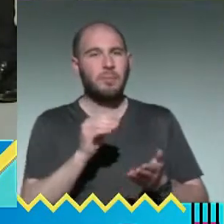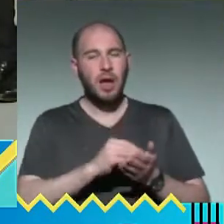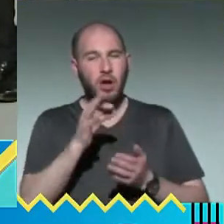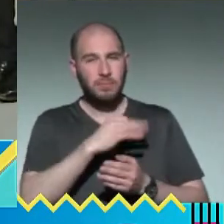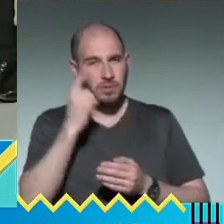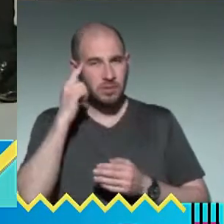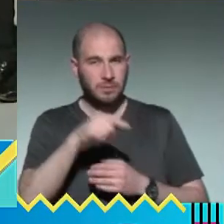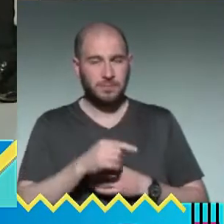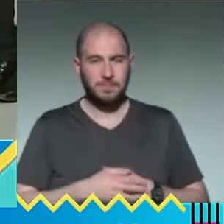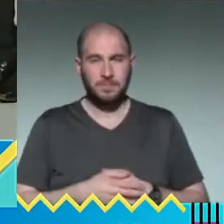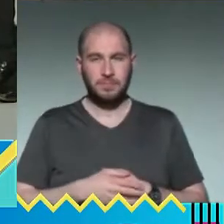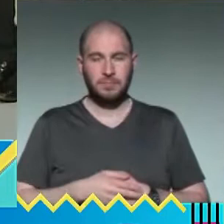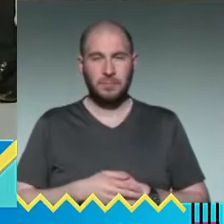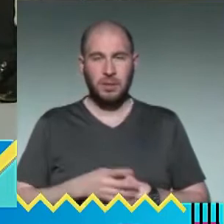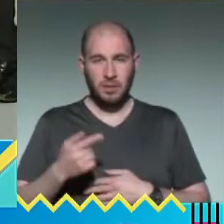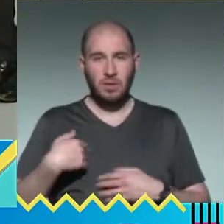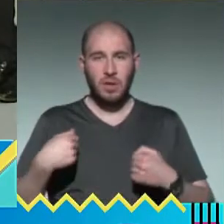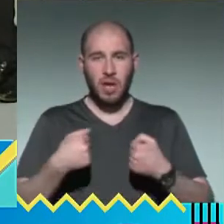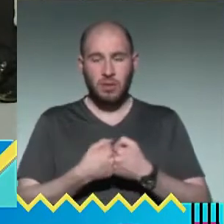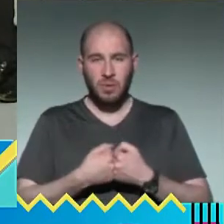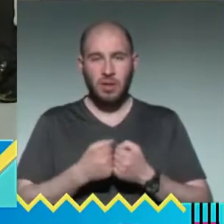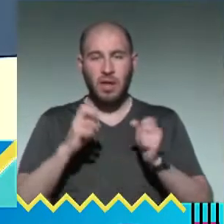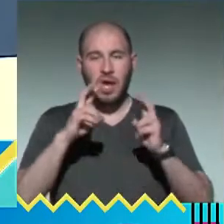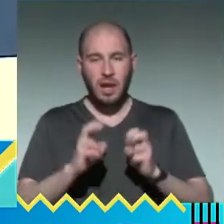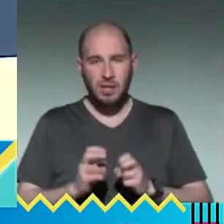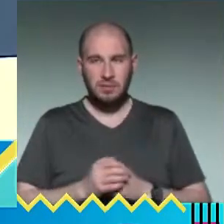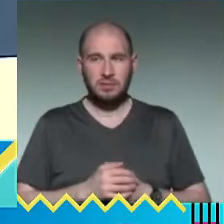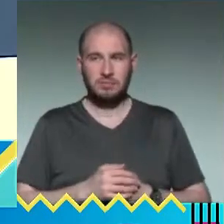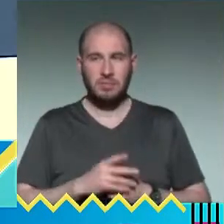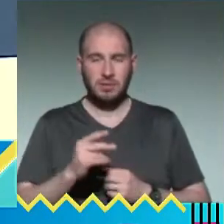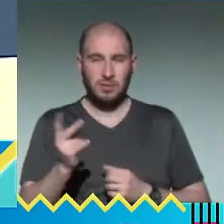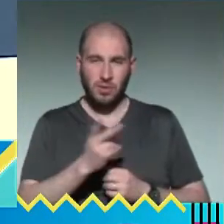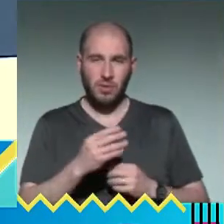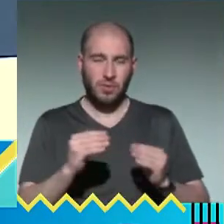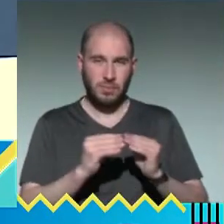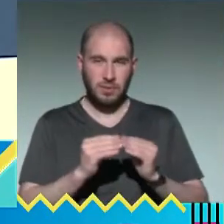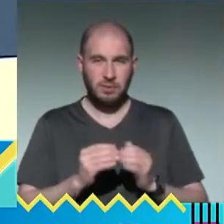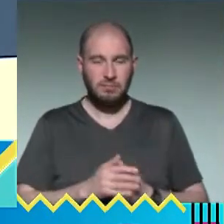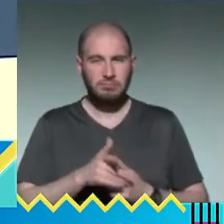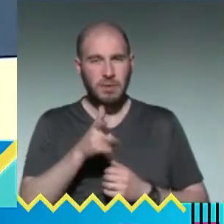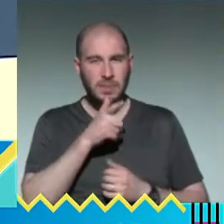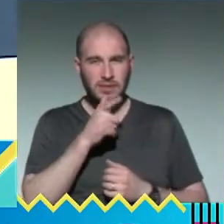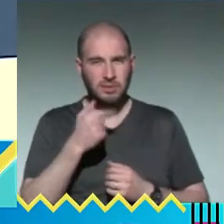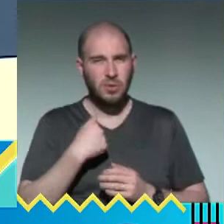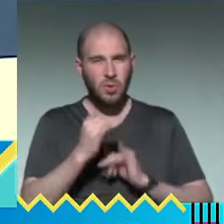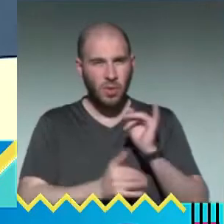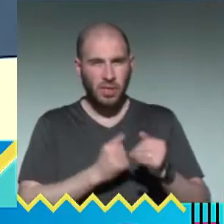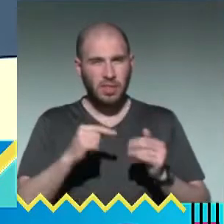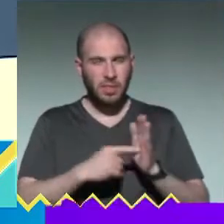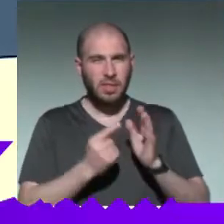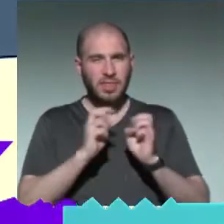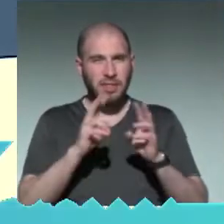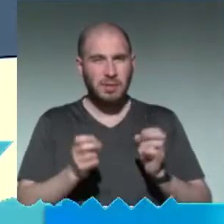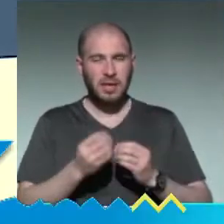visión. Bueno, coincido en el análisis que han hecho acá los colegas y me parece, quiero puntualizar un poquito también en